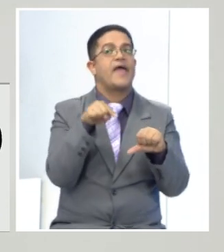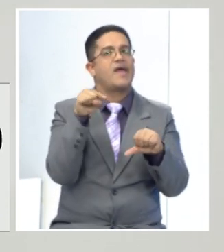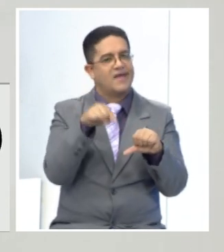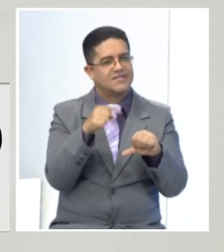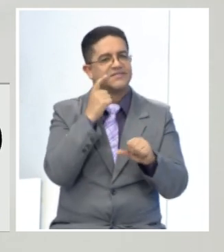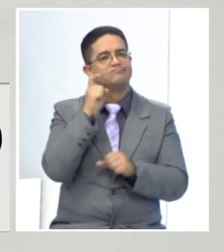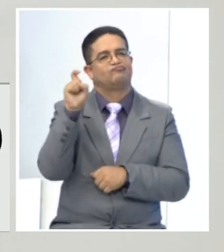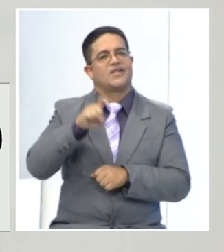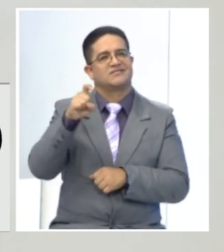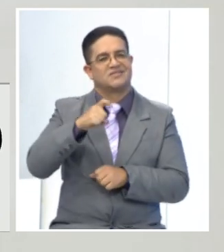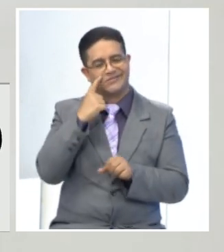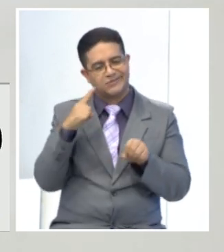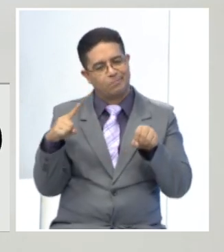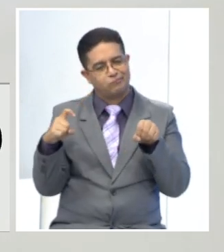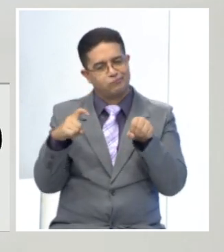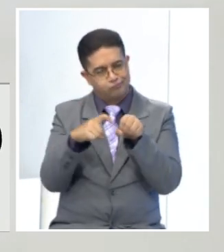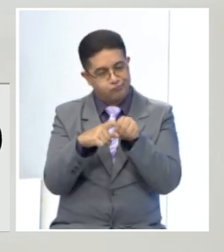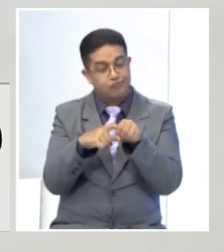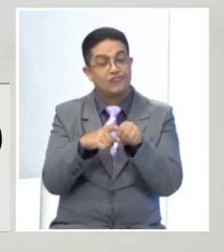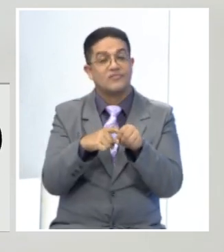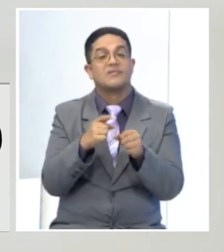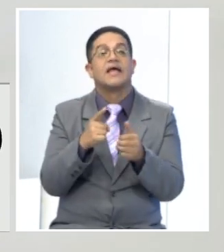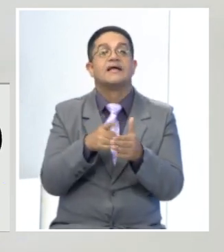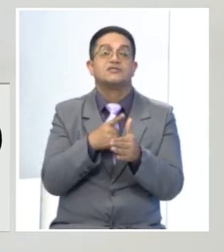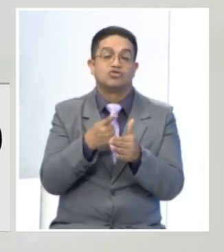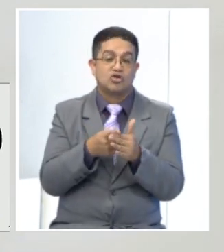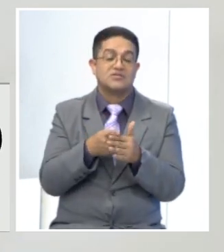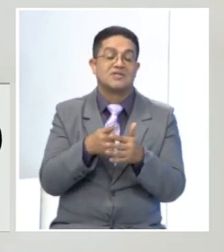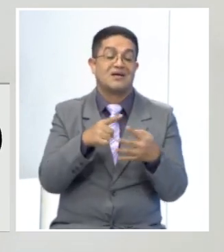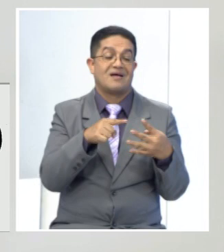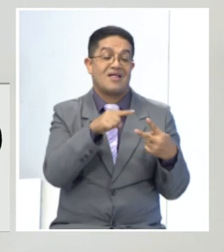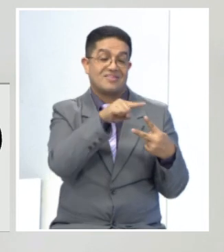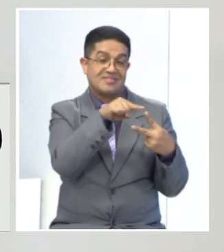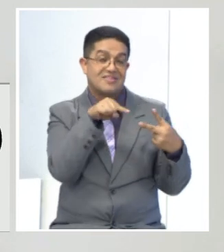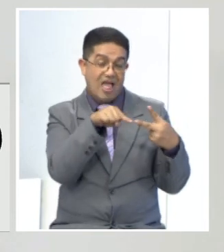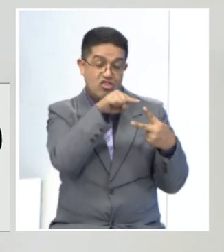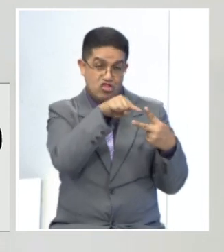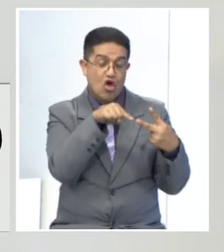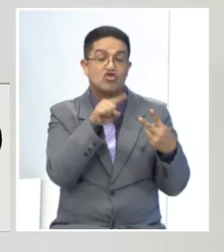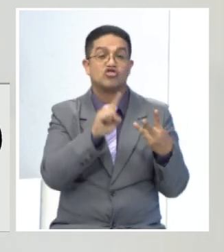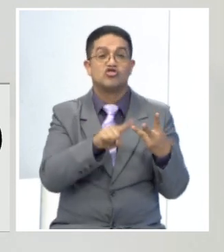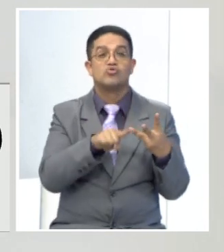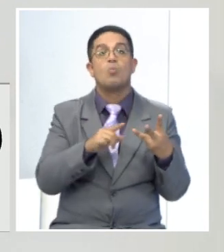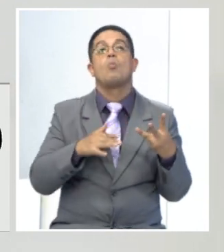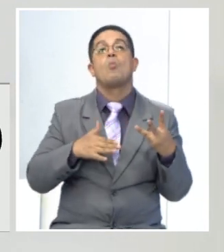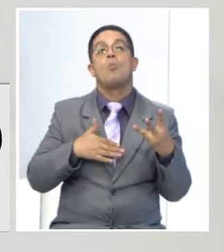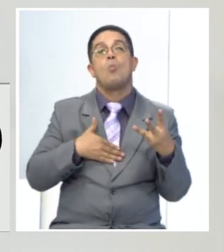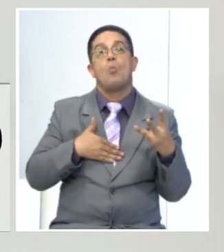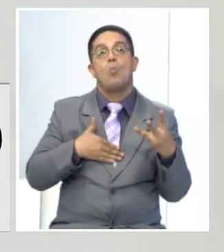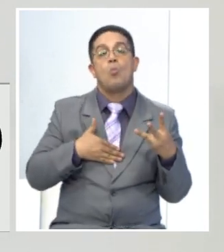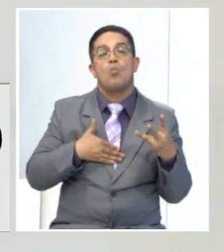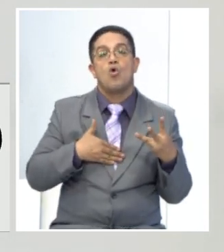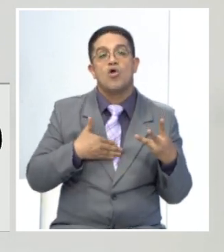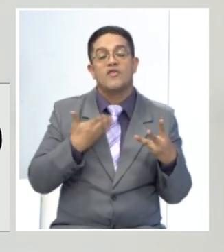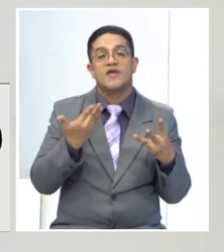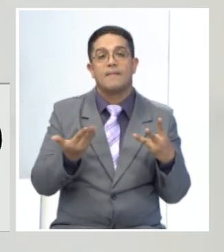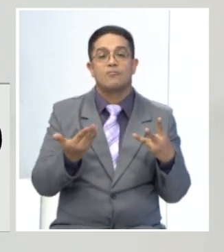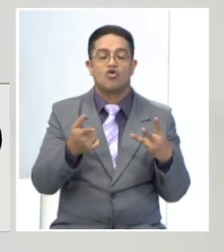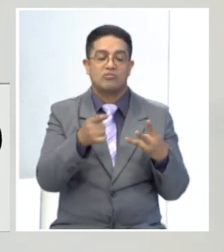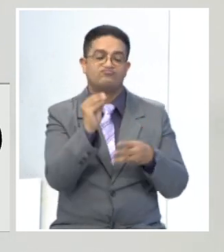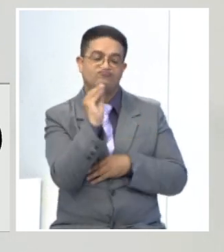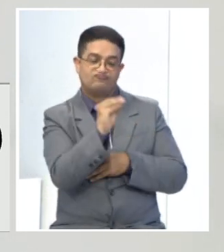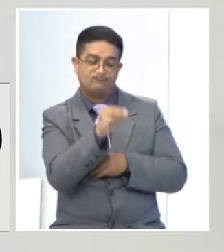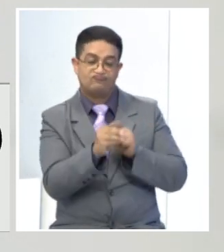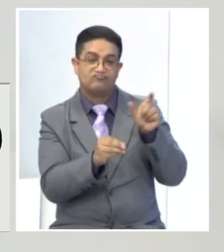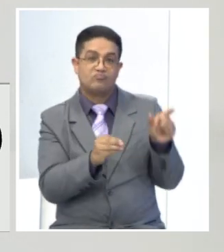de espermatozoides. De manera que, aparte de todo ello, dentro de esa gran gama, podemos acudir, como está muy bien diciendo la señora,